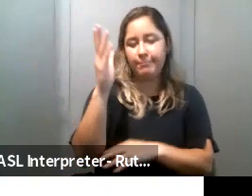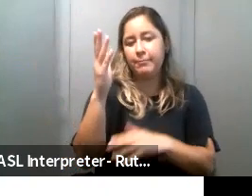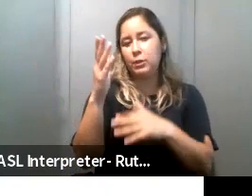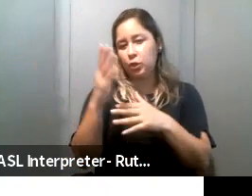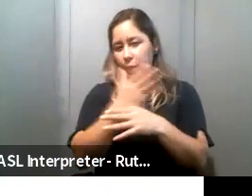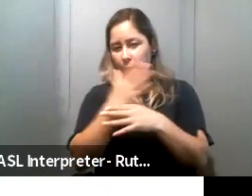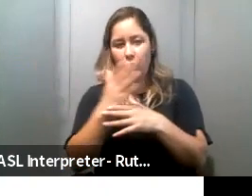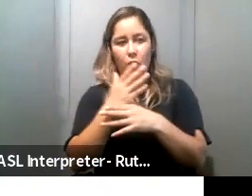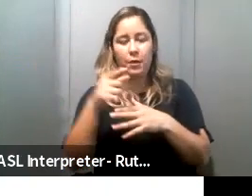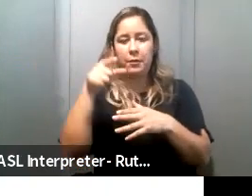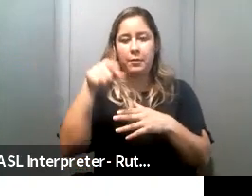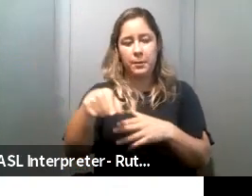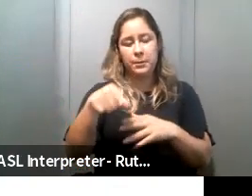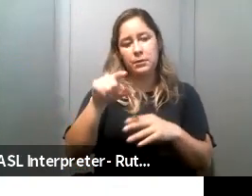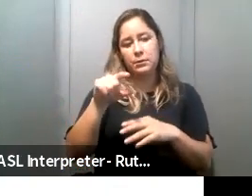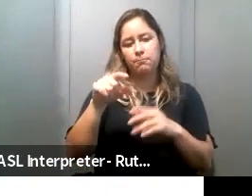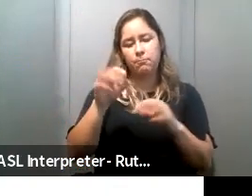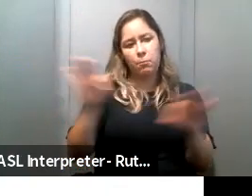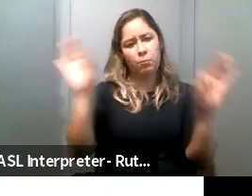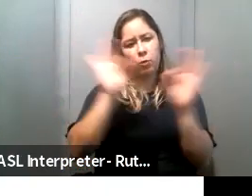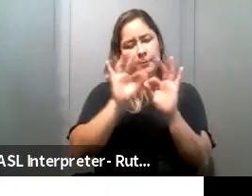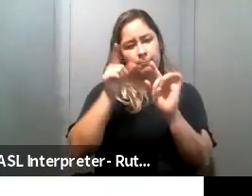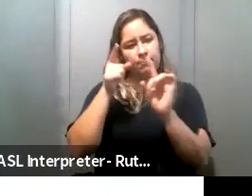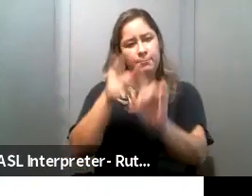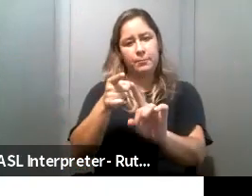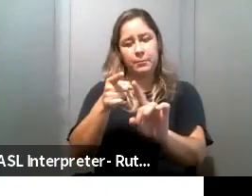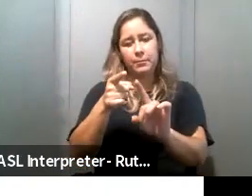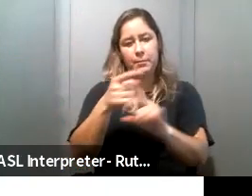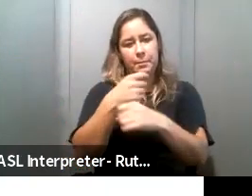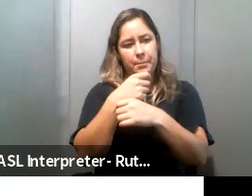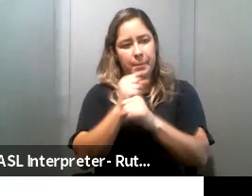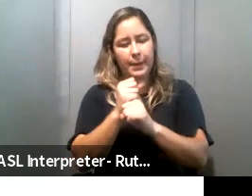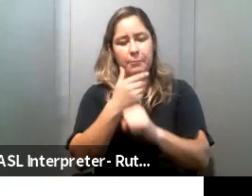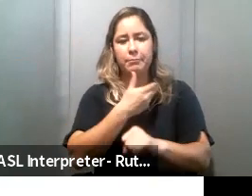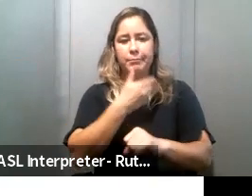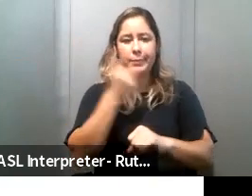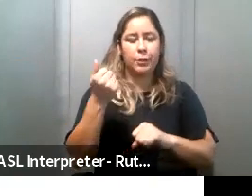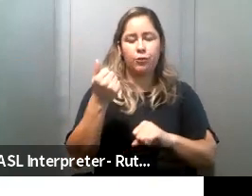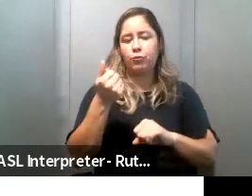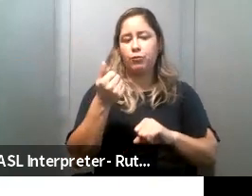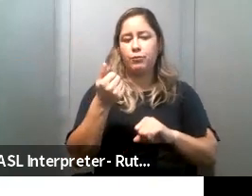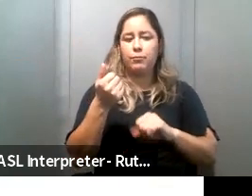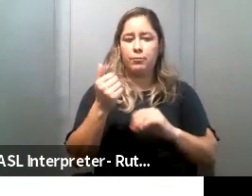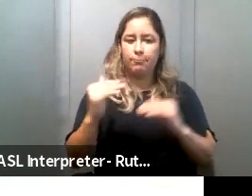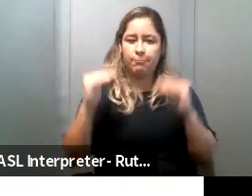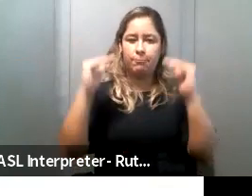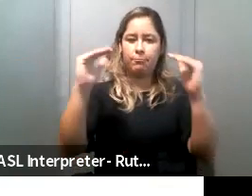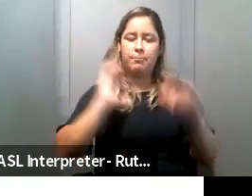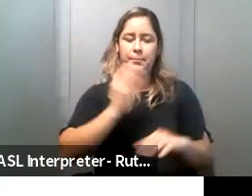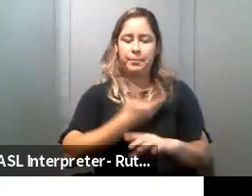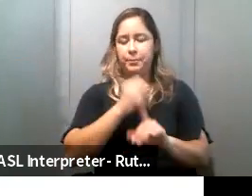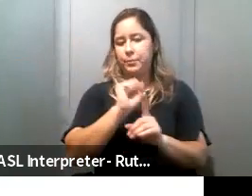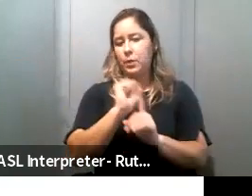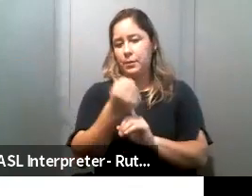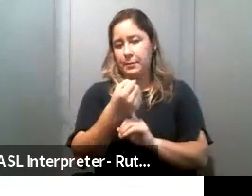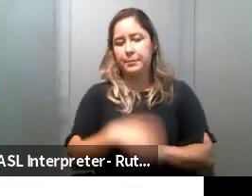causa o propósito común, es el ayudar y crear una mejor sociedad inclusiva para nuestra comunidad de inmigrante, y me da gusto